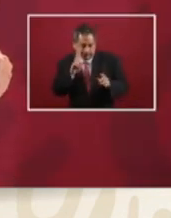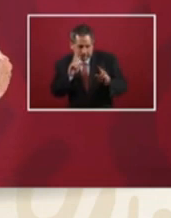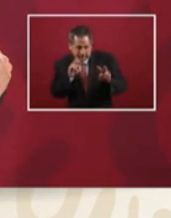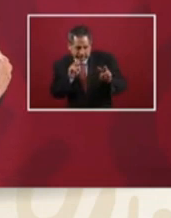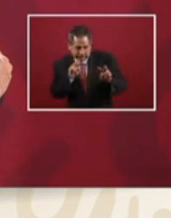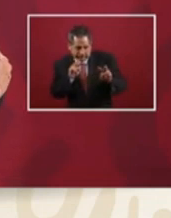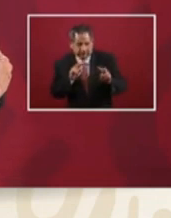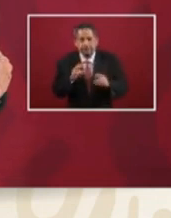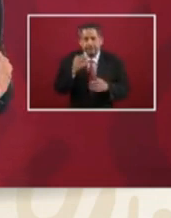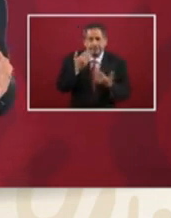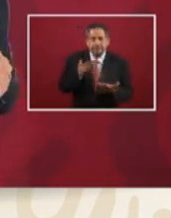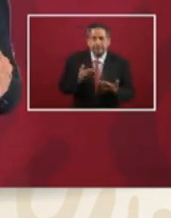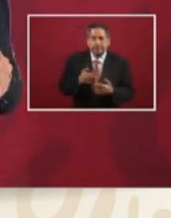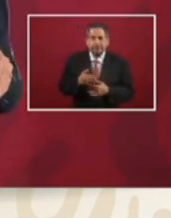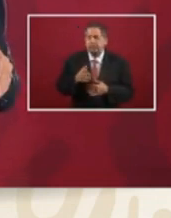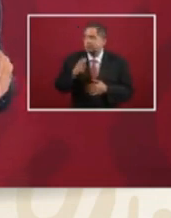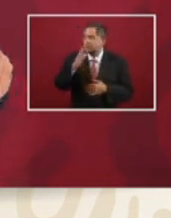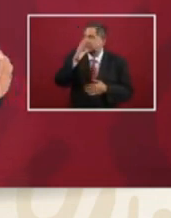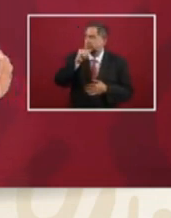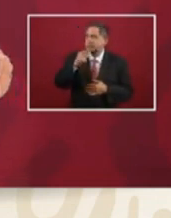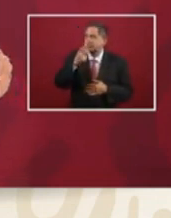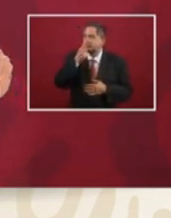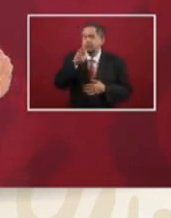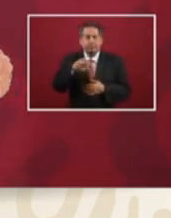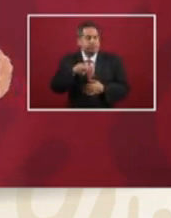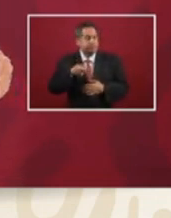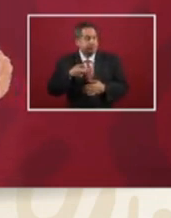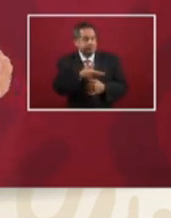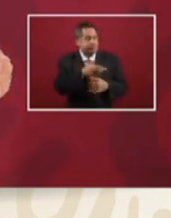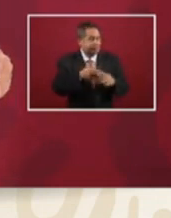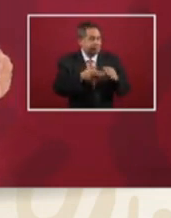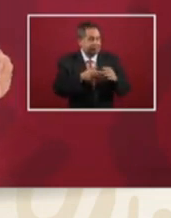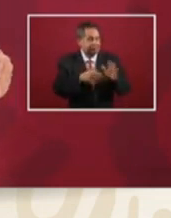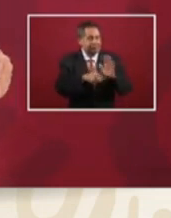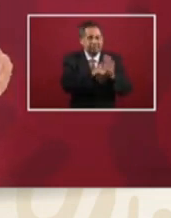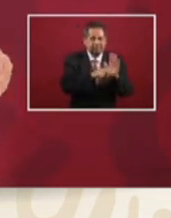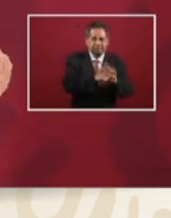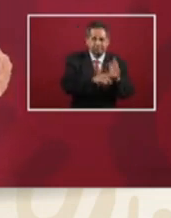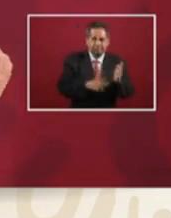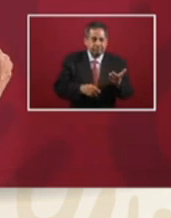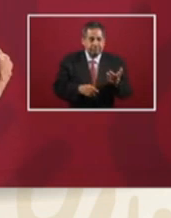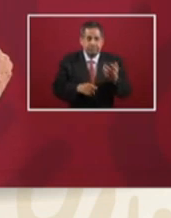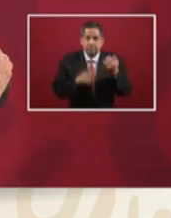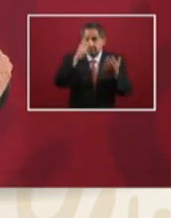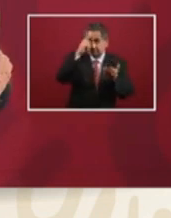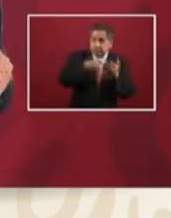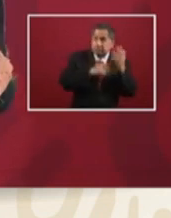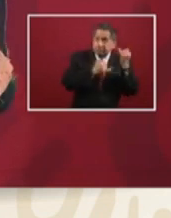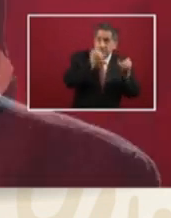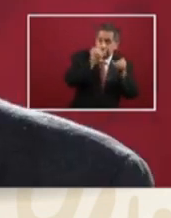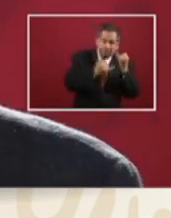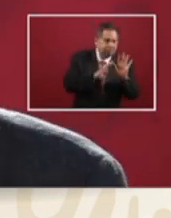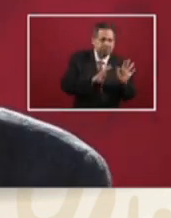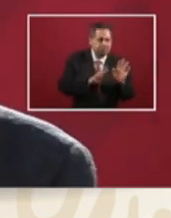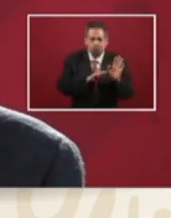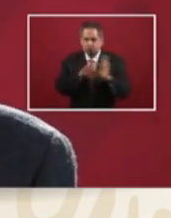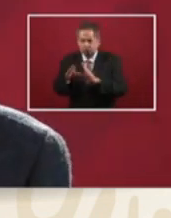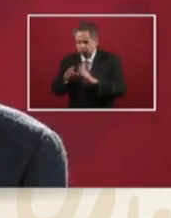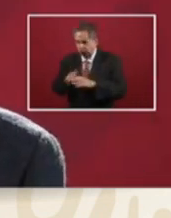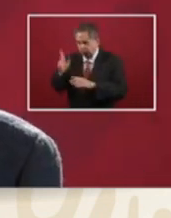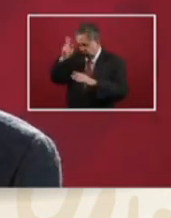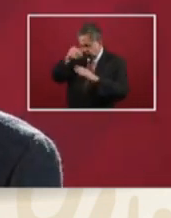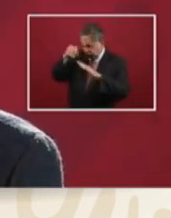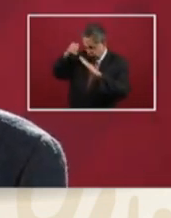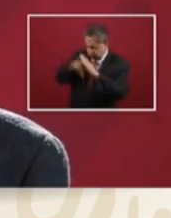Es ilegítimo el tratar de argumentar hechos científicos contra creencias. Y en ese sentido nosotros queremos que la ciencia,